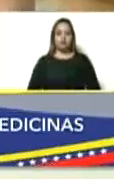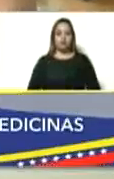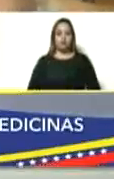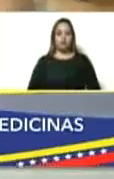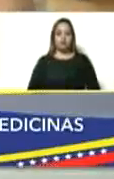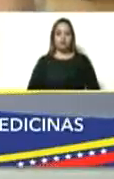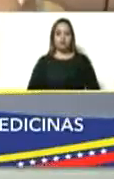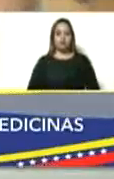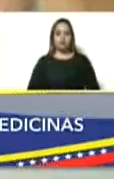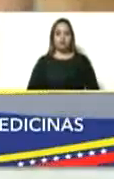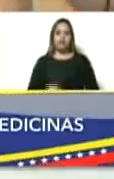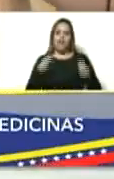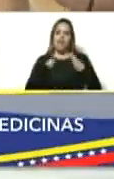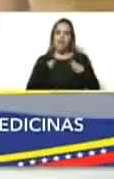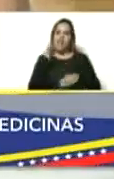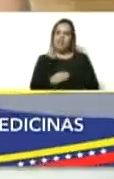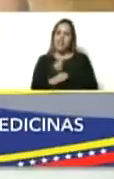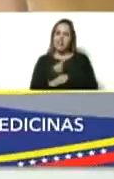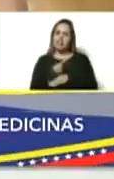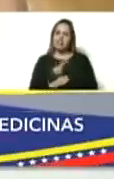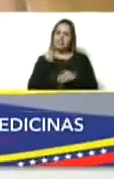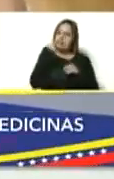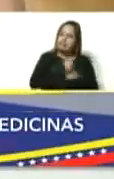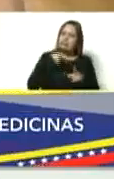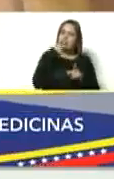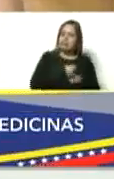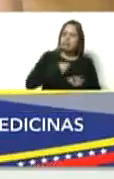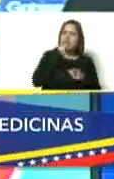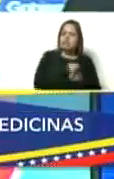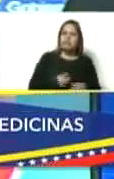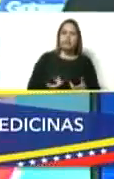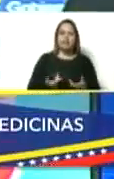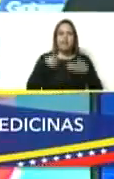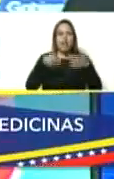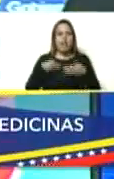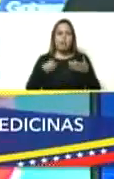En la vida hay que ser empeñoso, empeñado, perseverante.